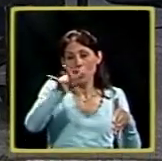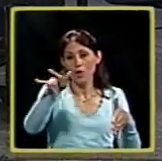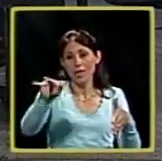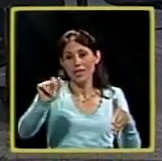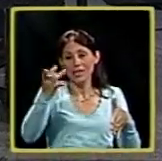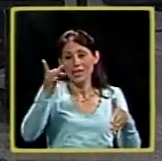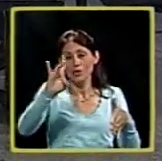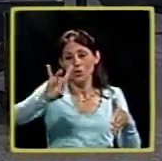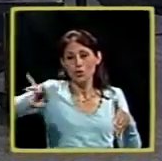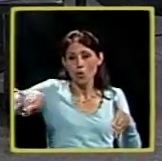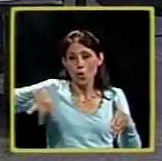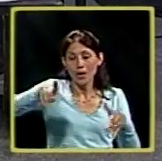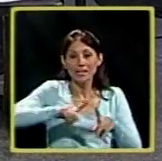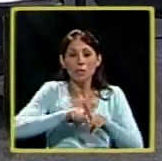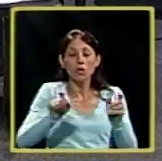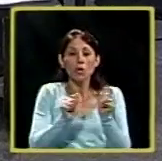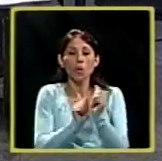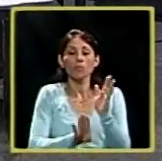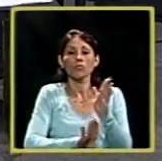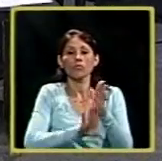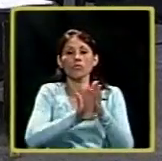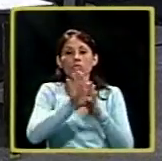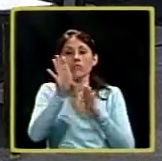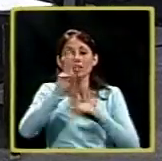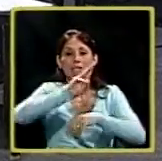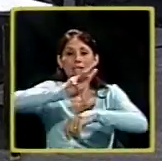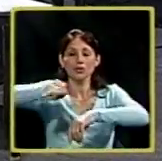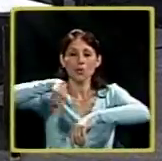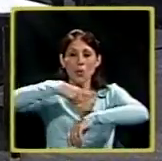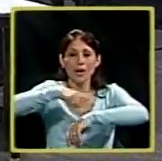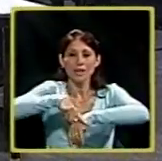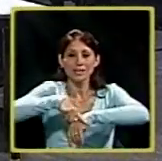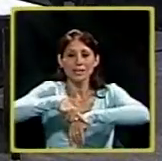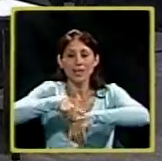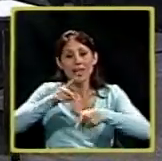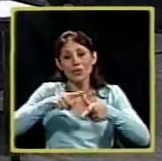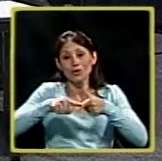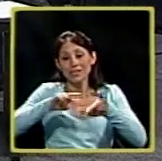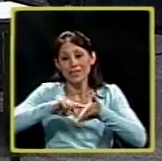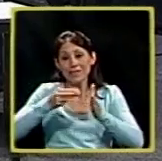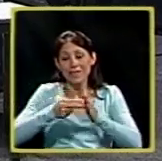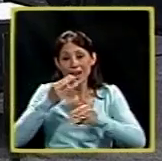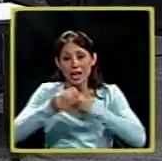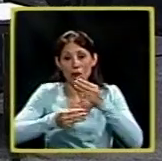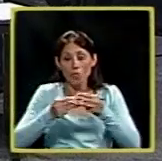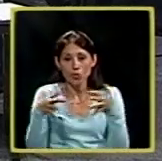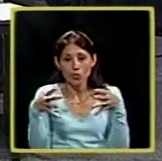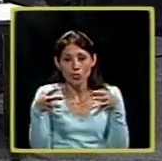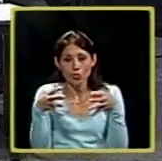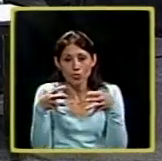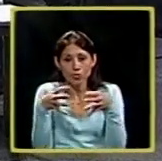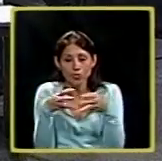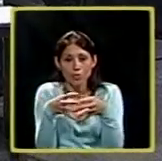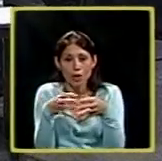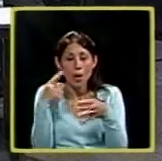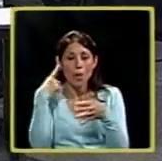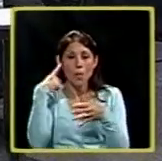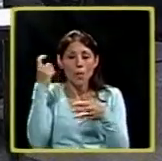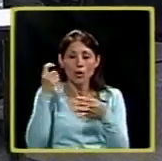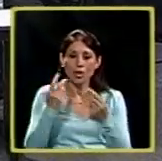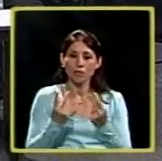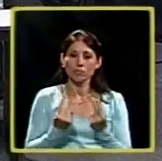un viaje de 6 horas, y el mundo se contrae justamente por la velocidad que es capaz de adquirir